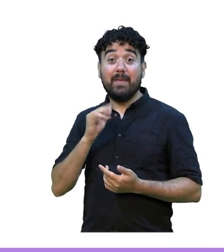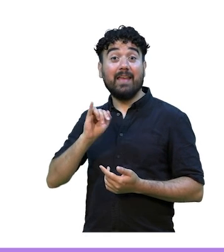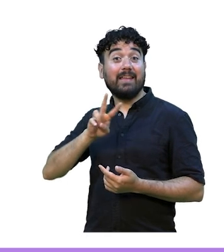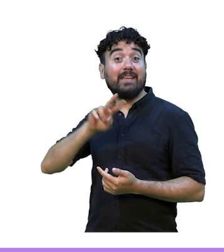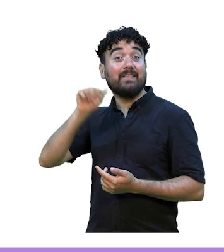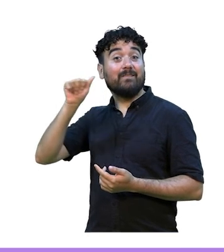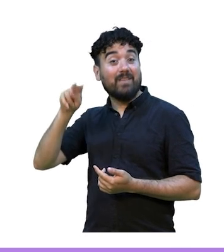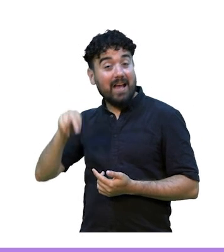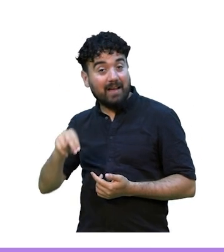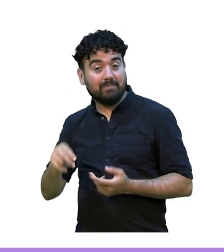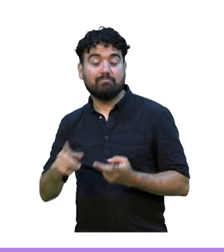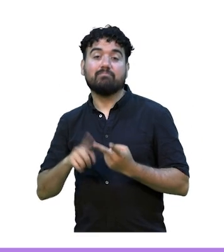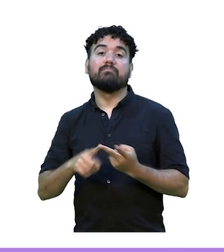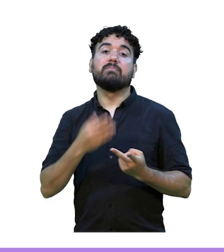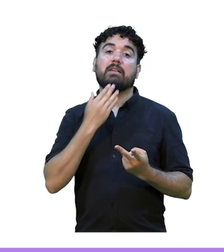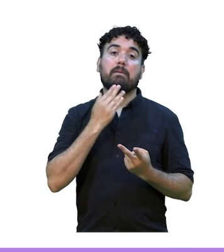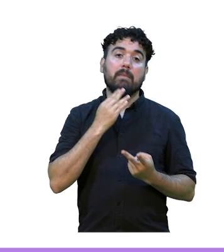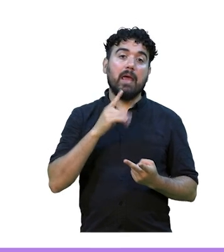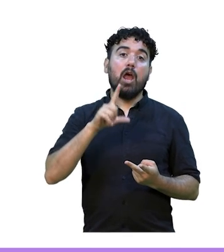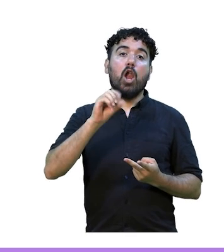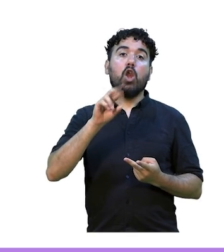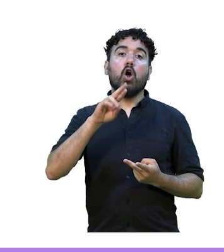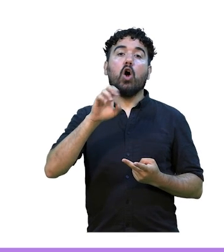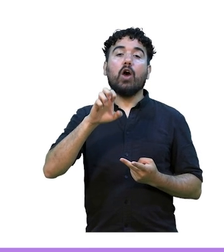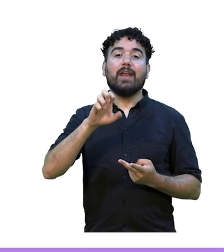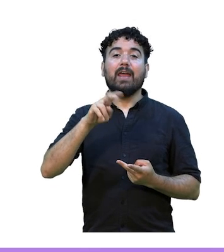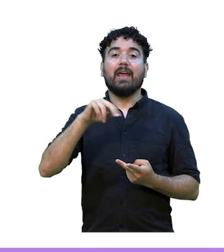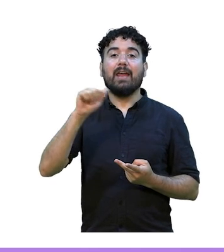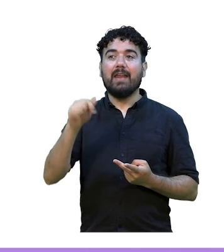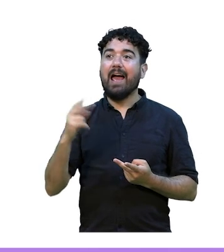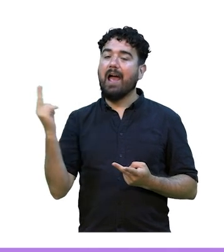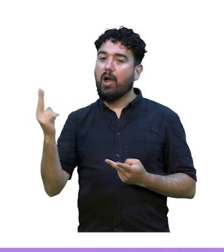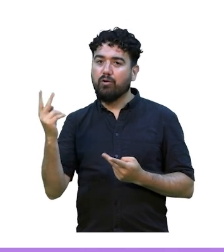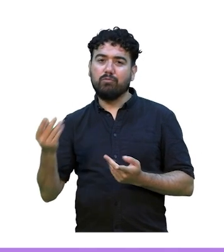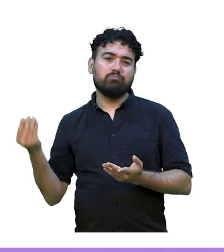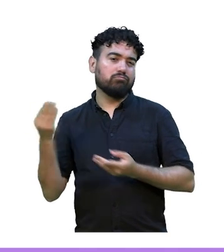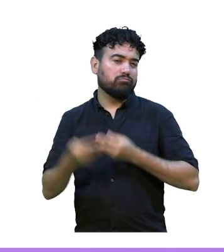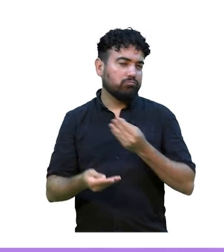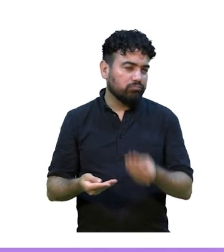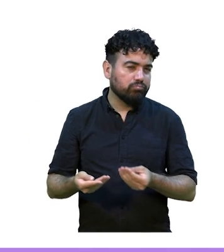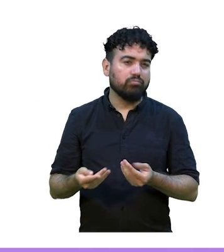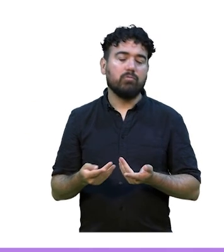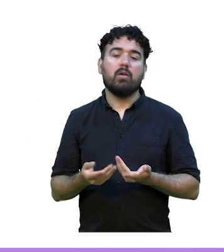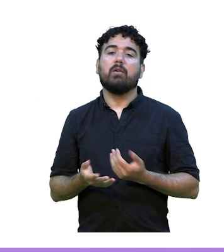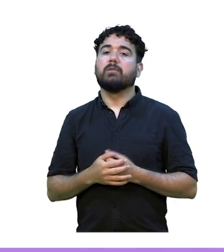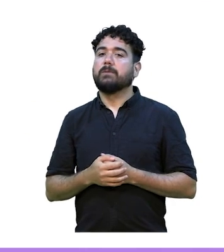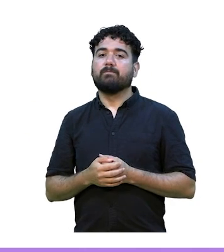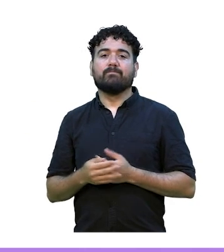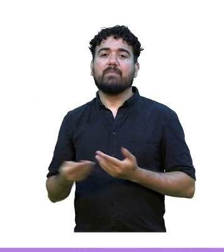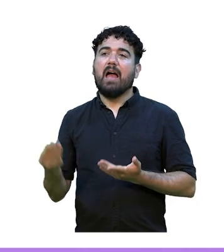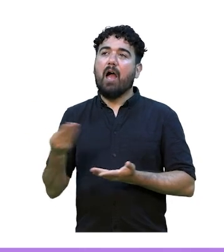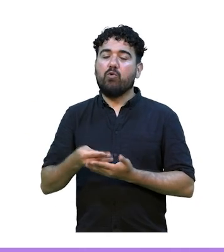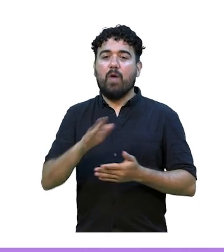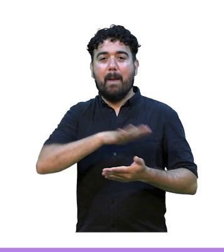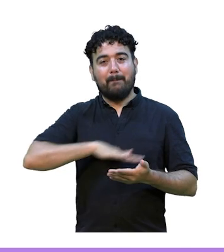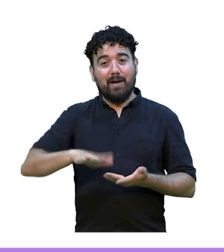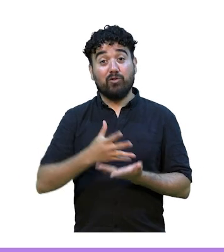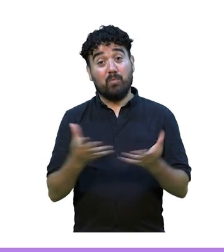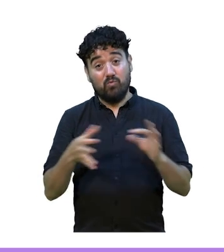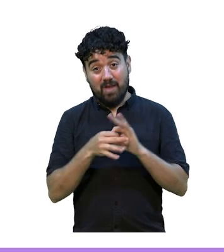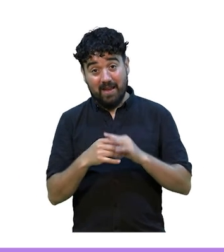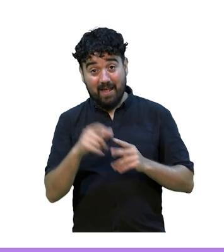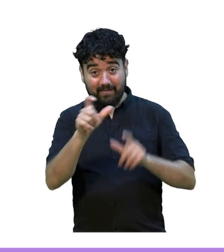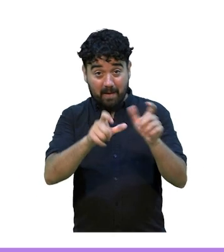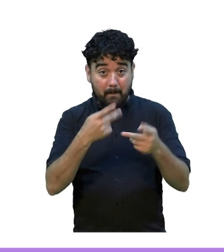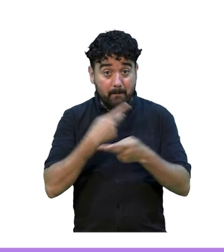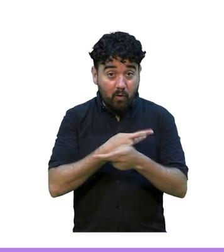grabación de este programa, y también a Lorena Tejo, que es periodista de la Dirección de Vinculación con el Medio, quien gestiona este espacio.